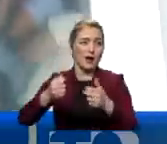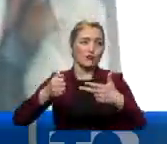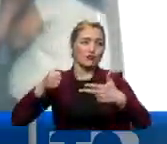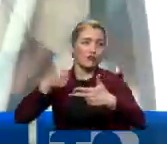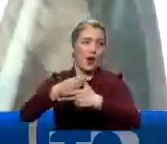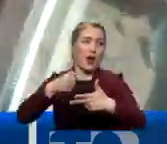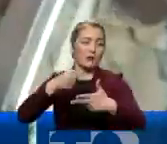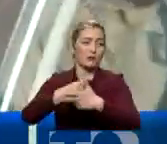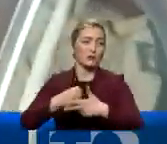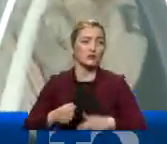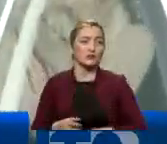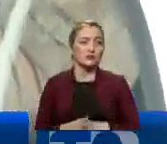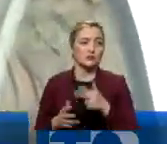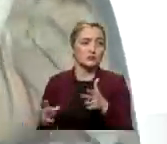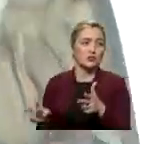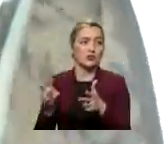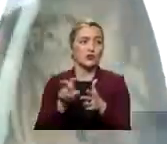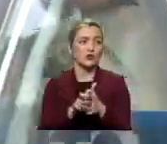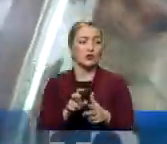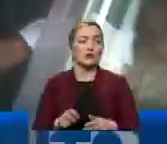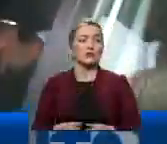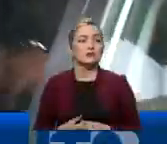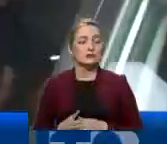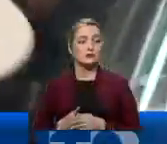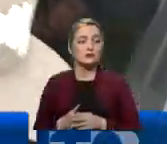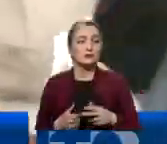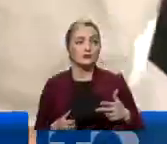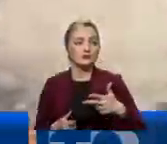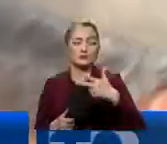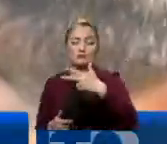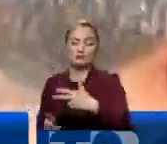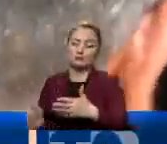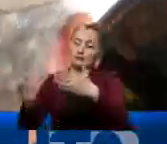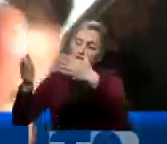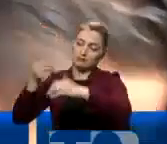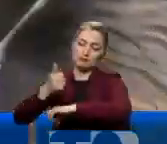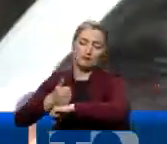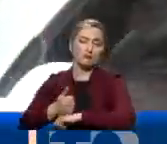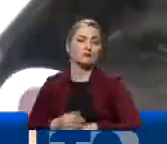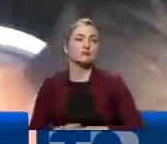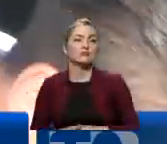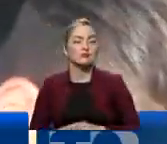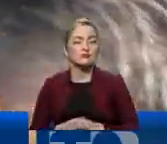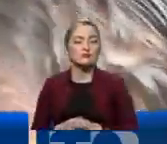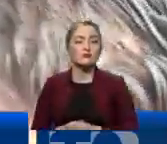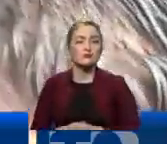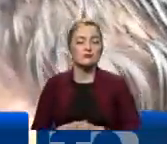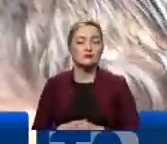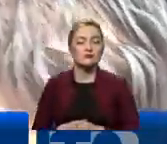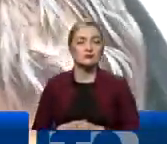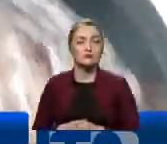en la que fueron embarcados y transportados hasta la unidad de flagrancia para la respectiva